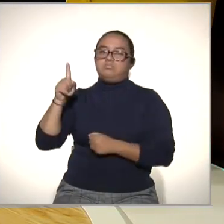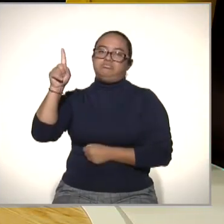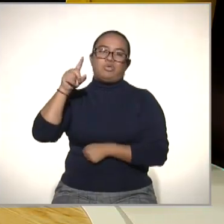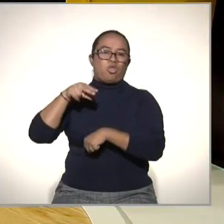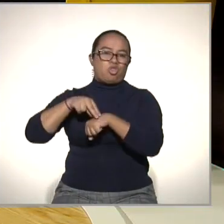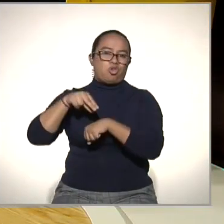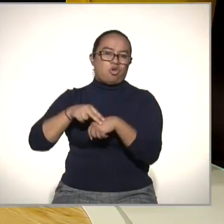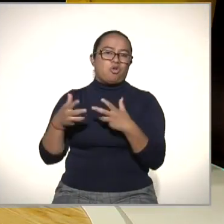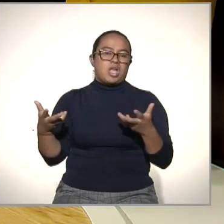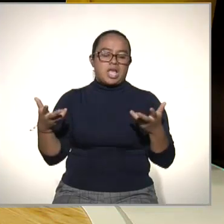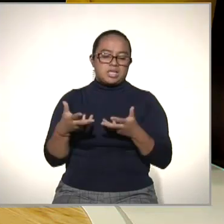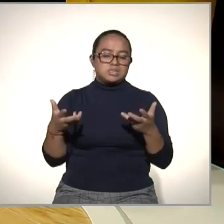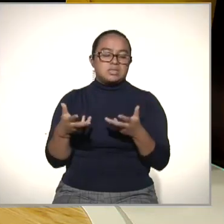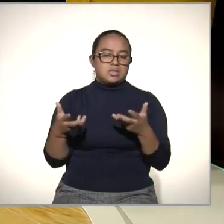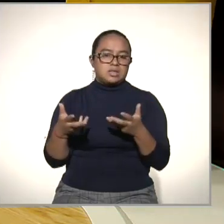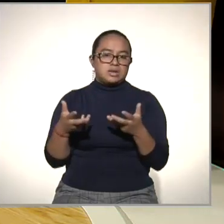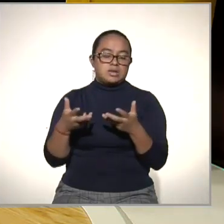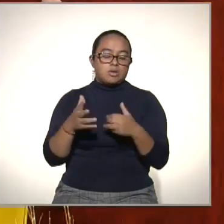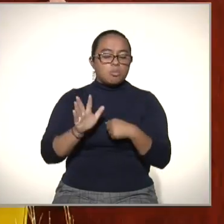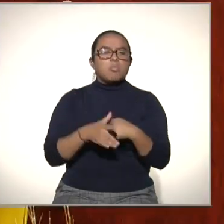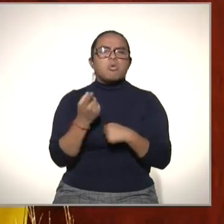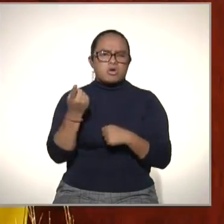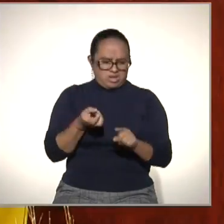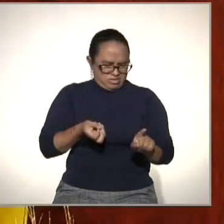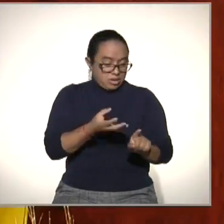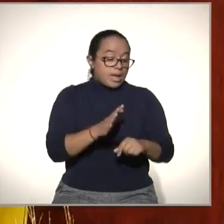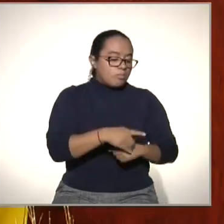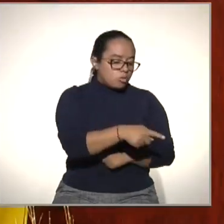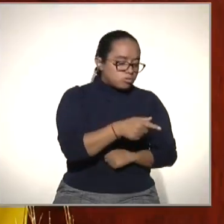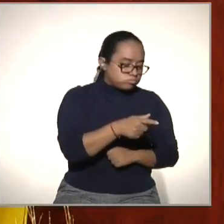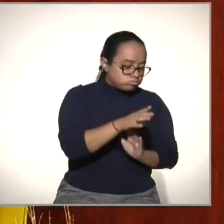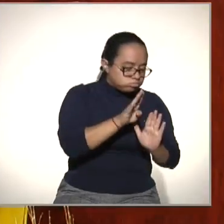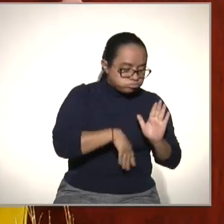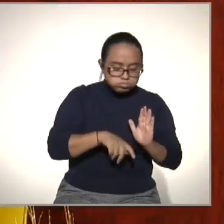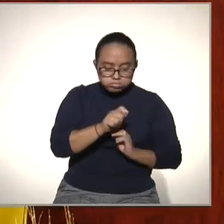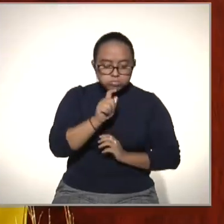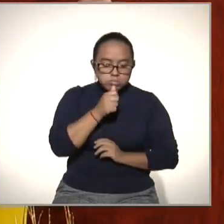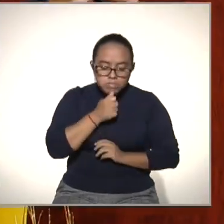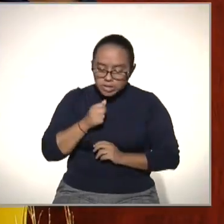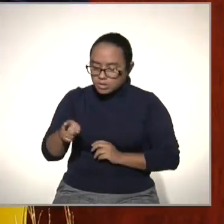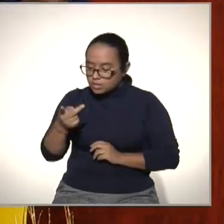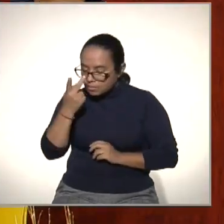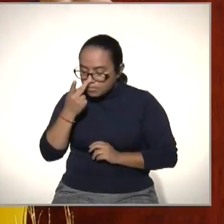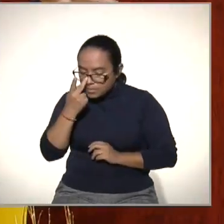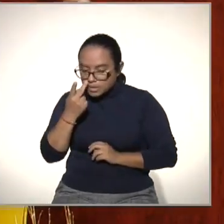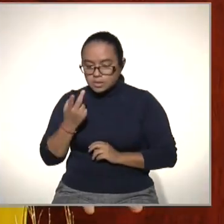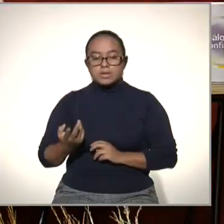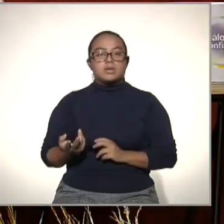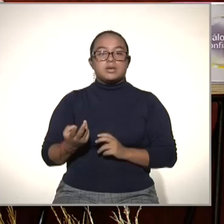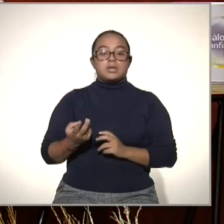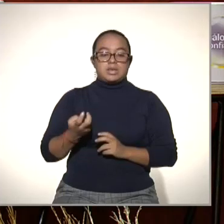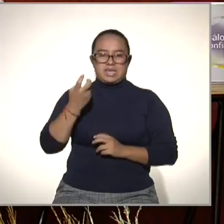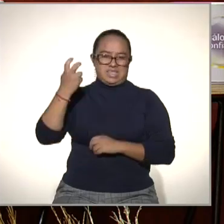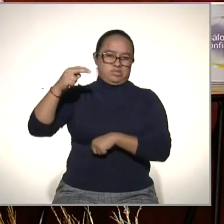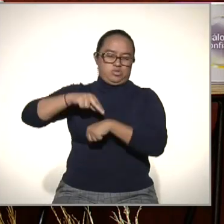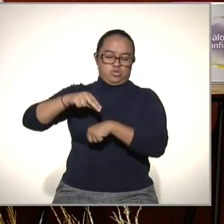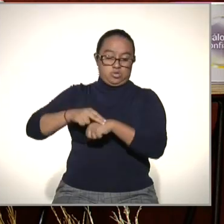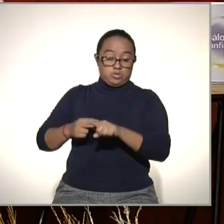varón, sobre la base de la genitalidad. Y esa carga mujer-varón, ahí, en esa comunidad